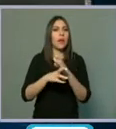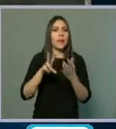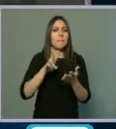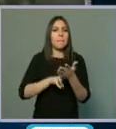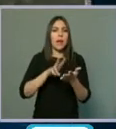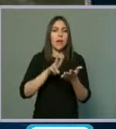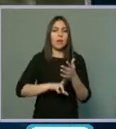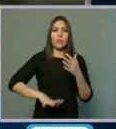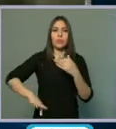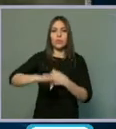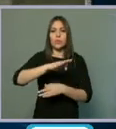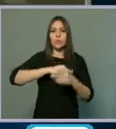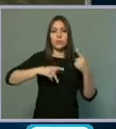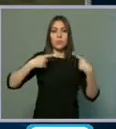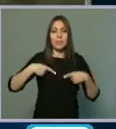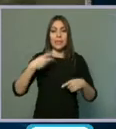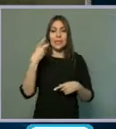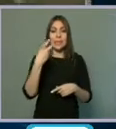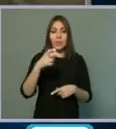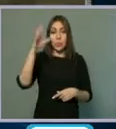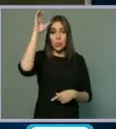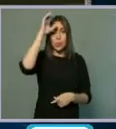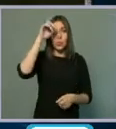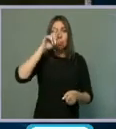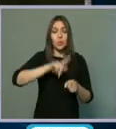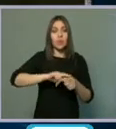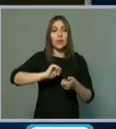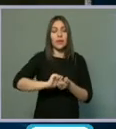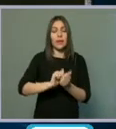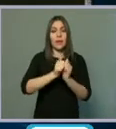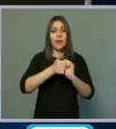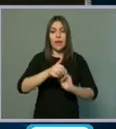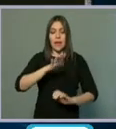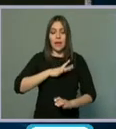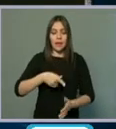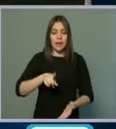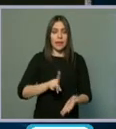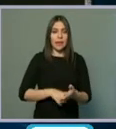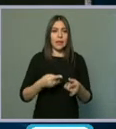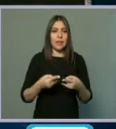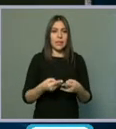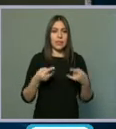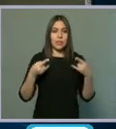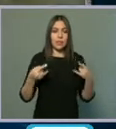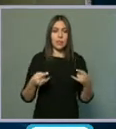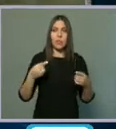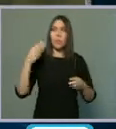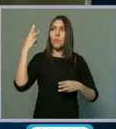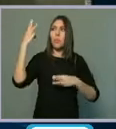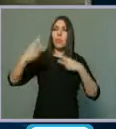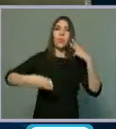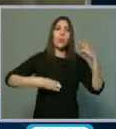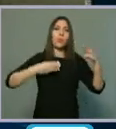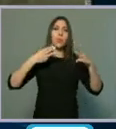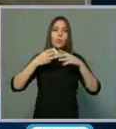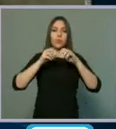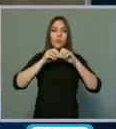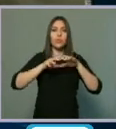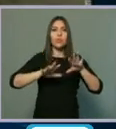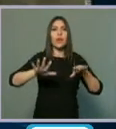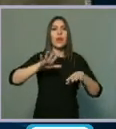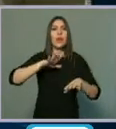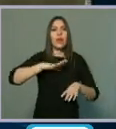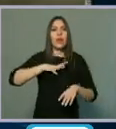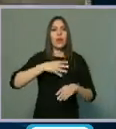manera, es de las grandes culturas que han conformado la historia cultural del mundo y tienen gran presencia